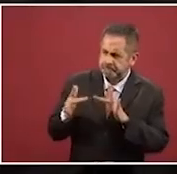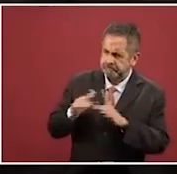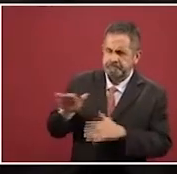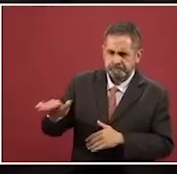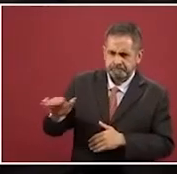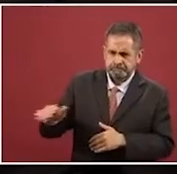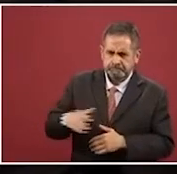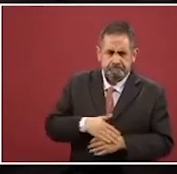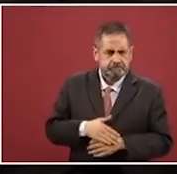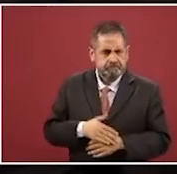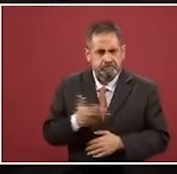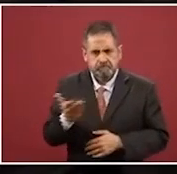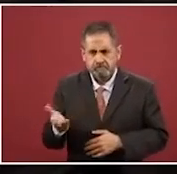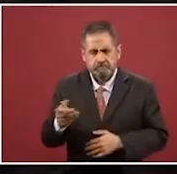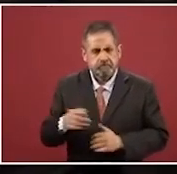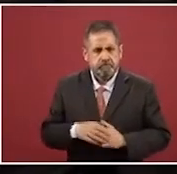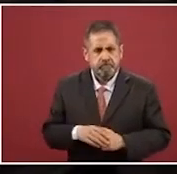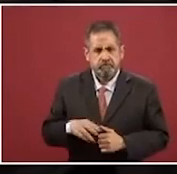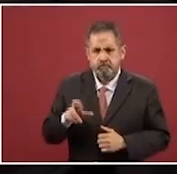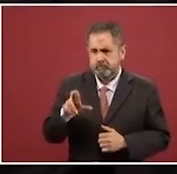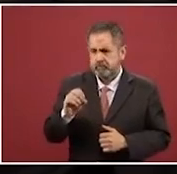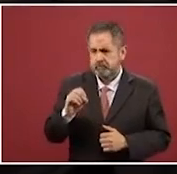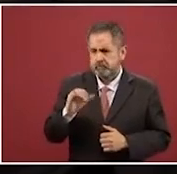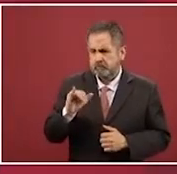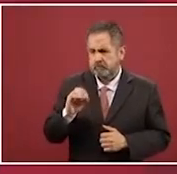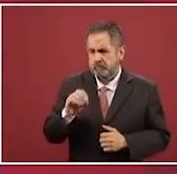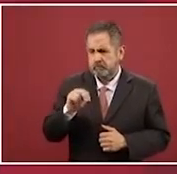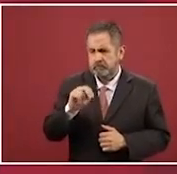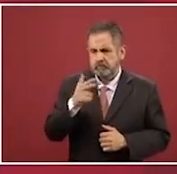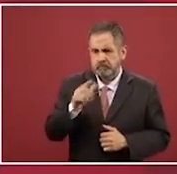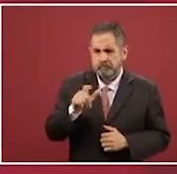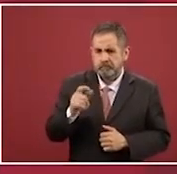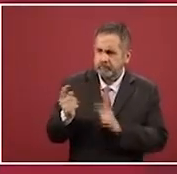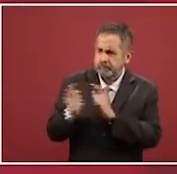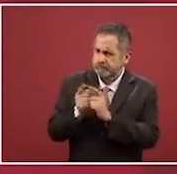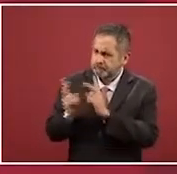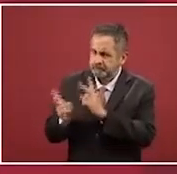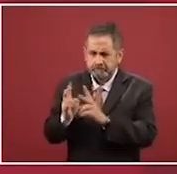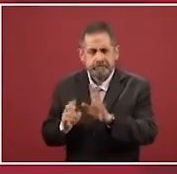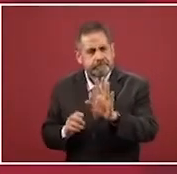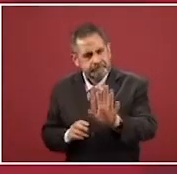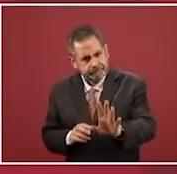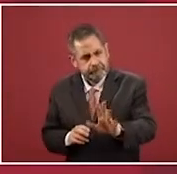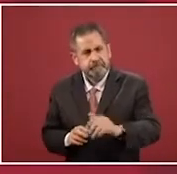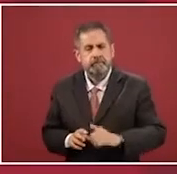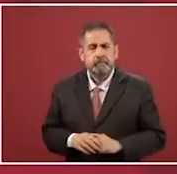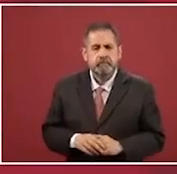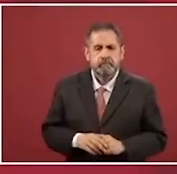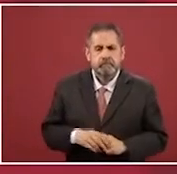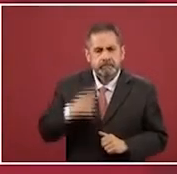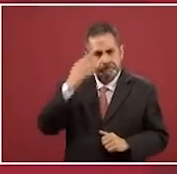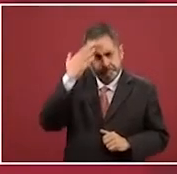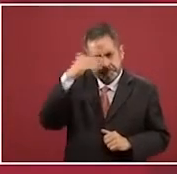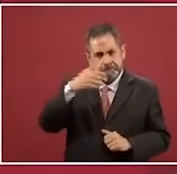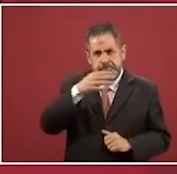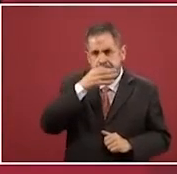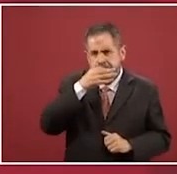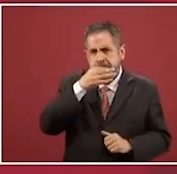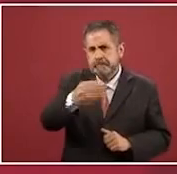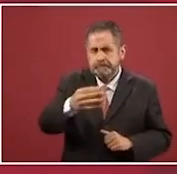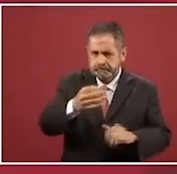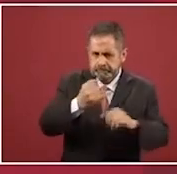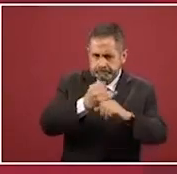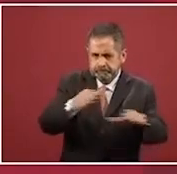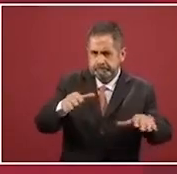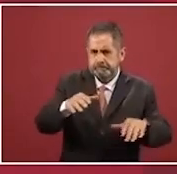pedirle a Rocío Nale que lo entreviste, nada más para que tengan